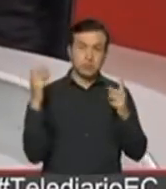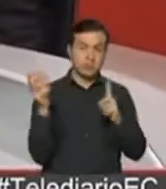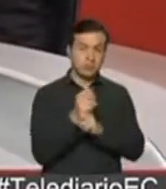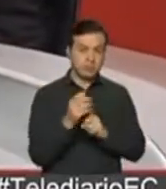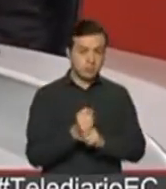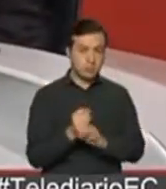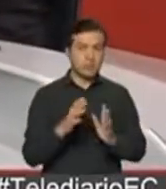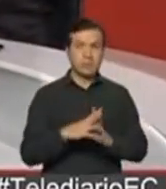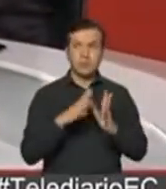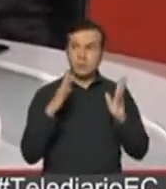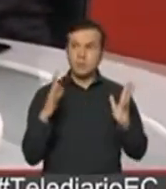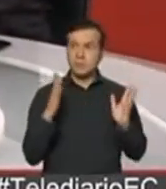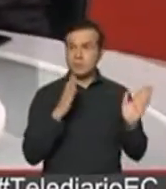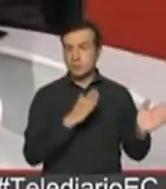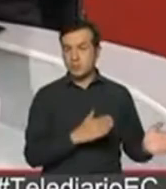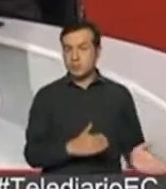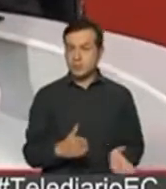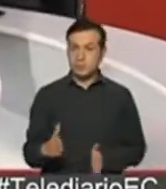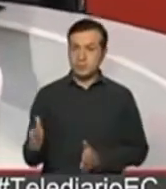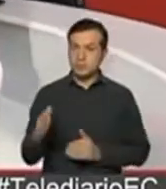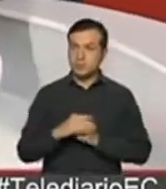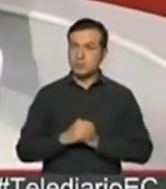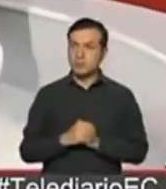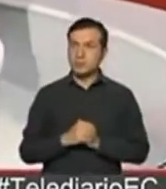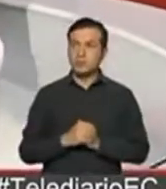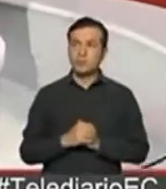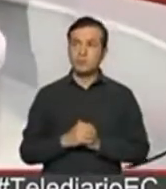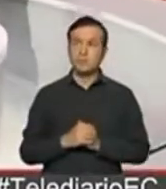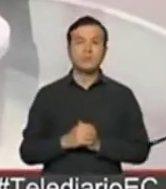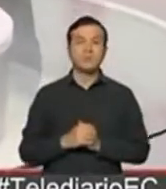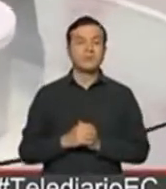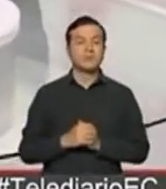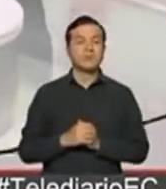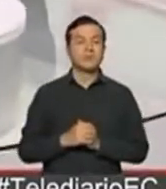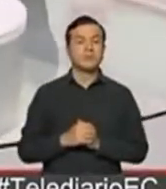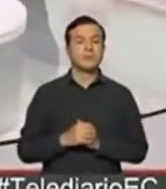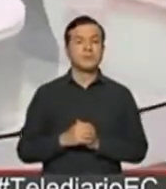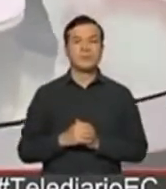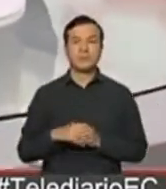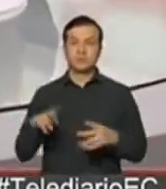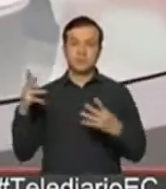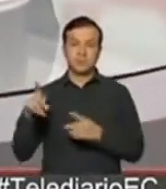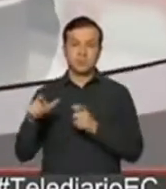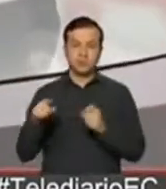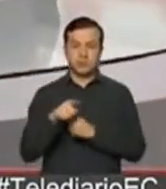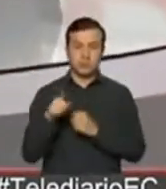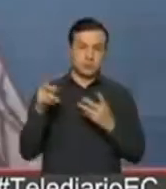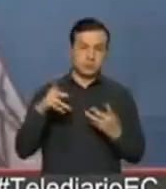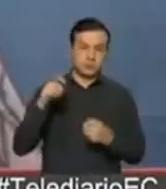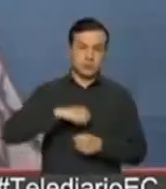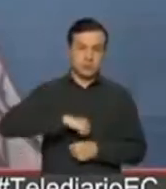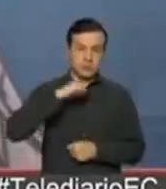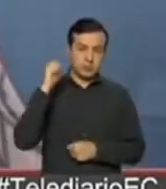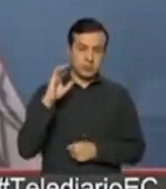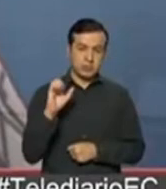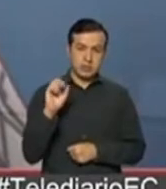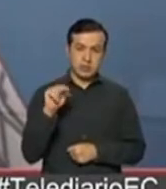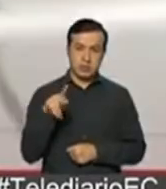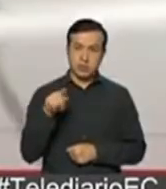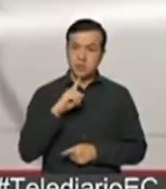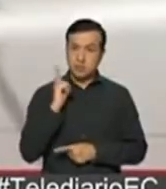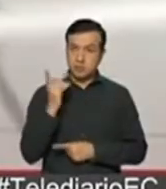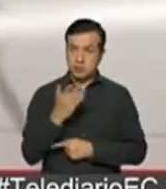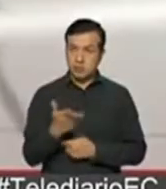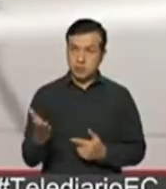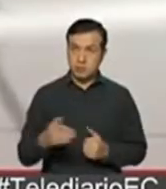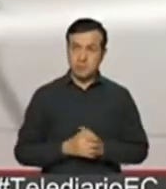cosas como están los protagonistas de ese enfrentamiento los héroes del cenepa los héroes